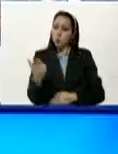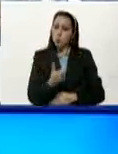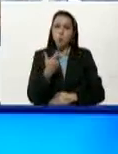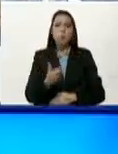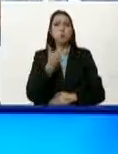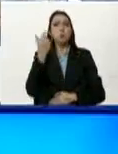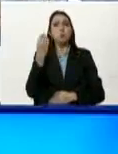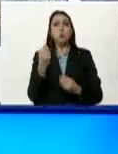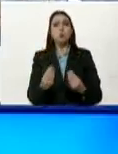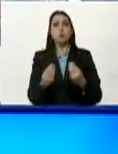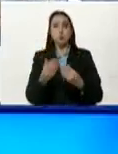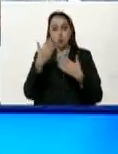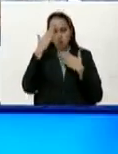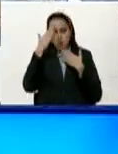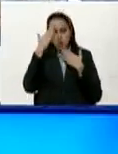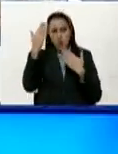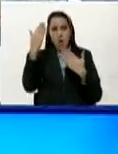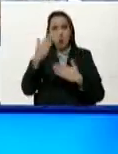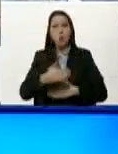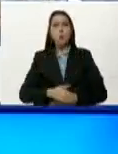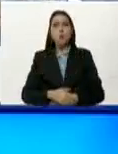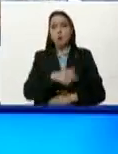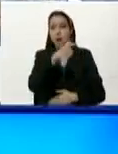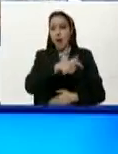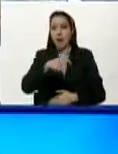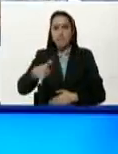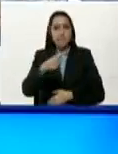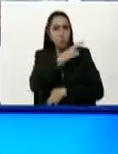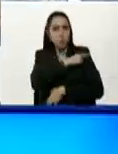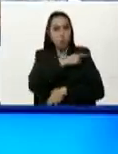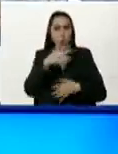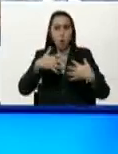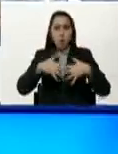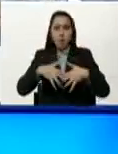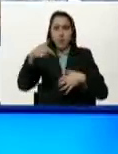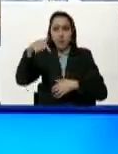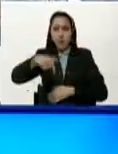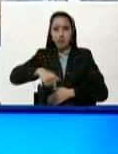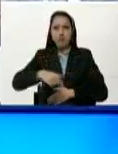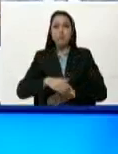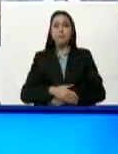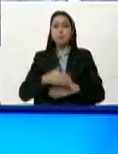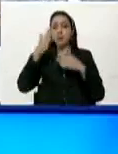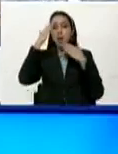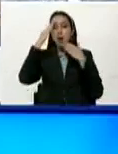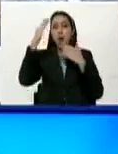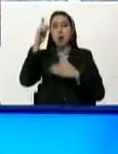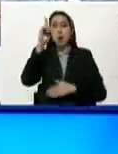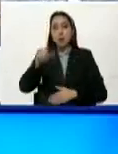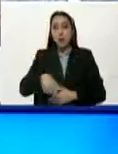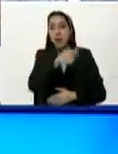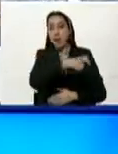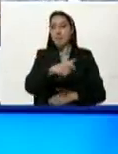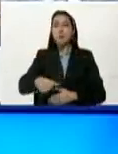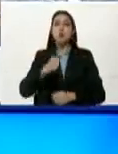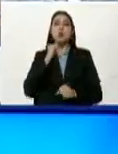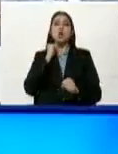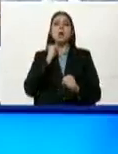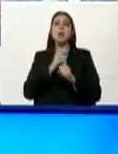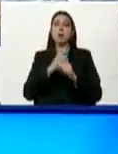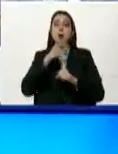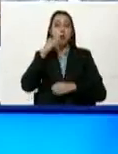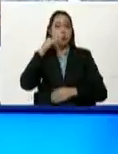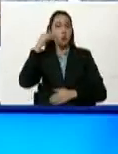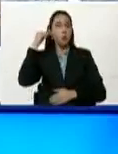mi saludo a los gerentes de la empresa mi saludo a los trabajadores a las